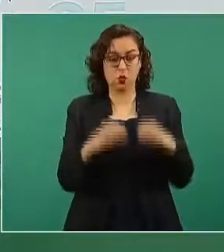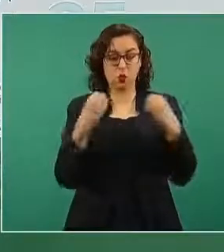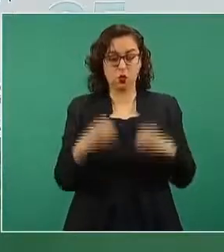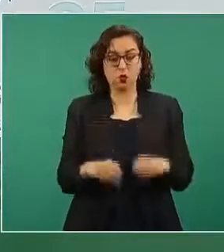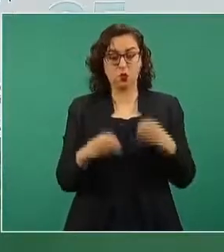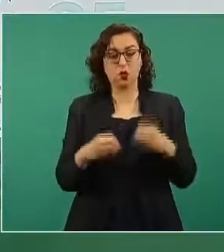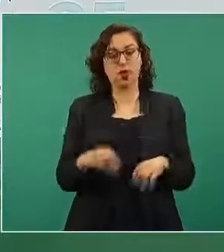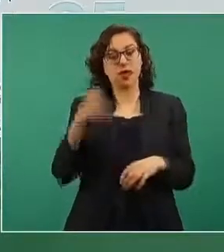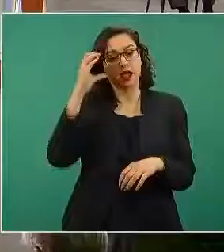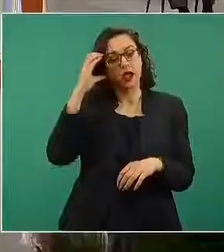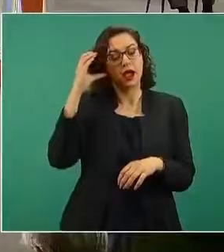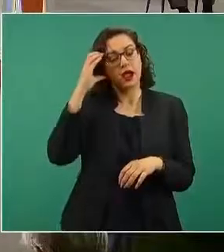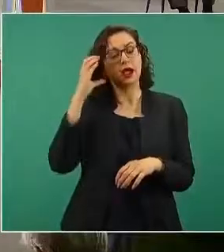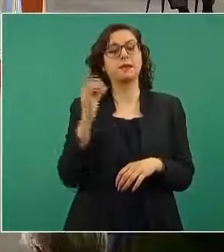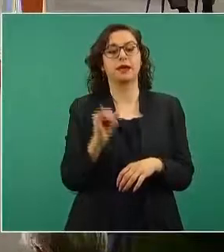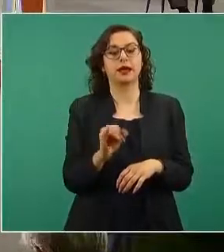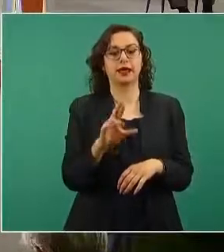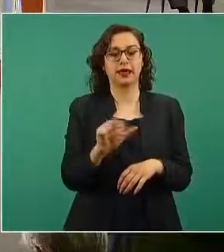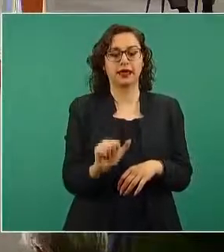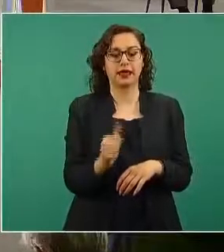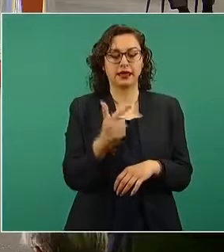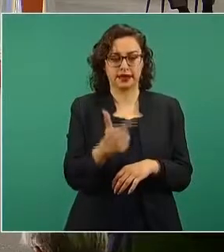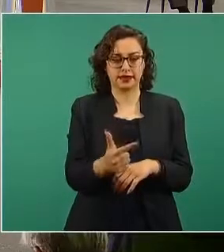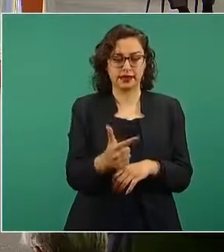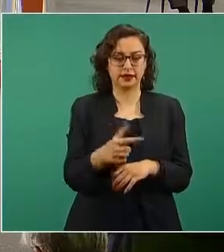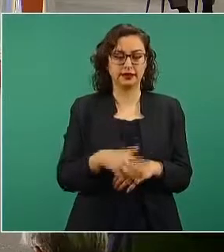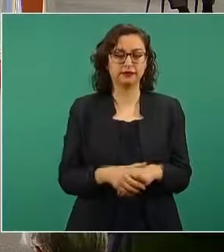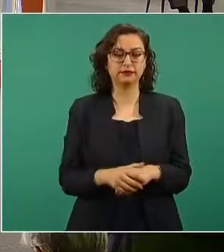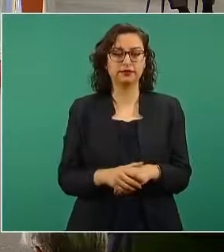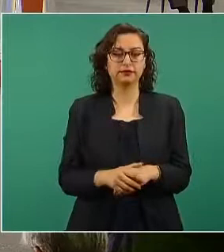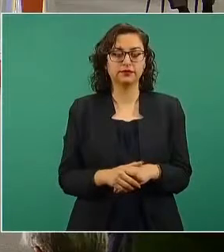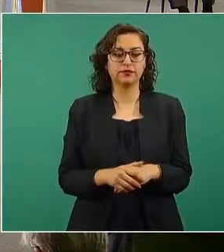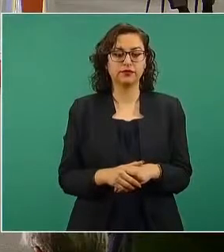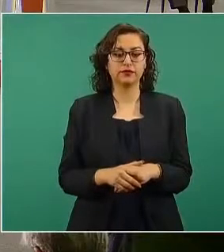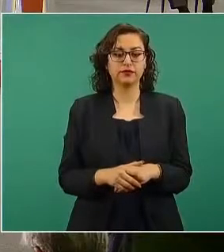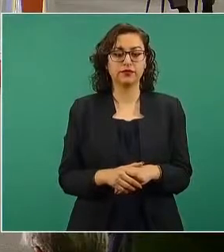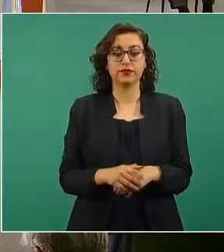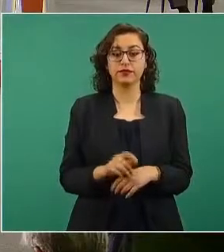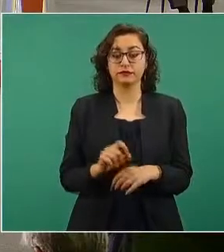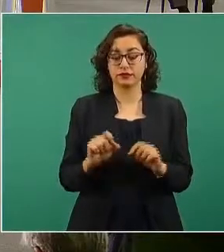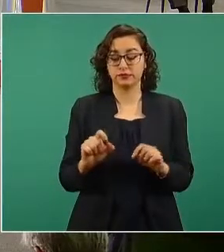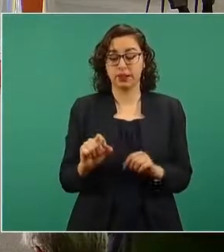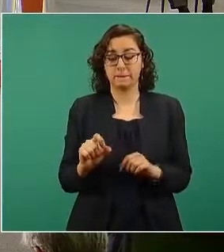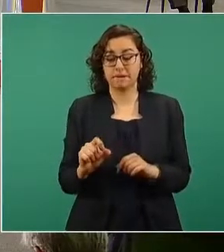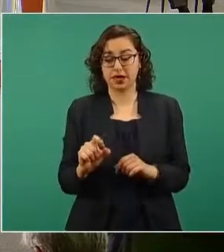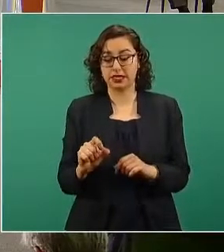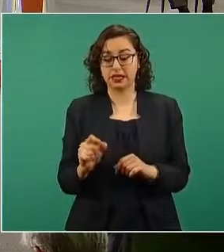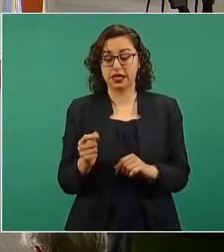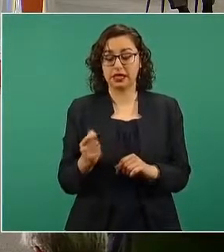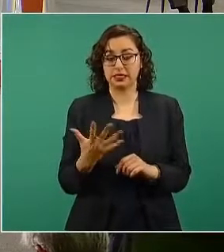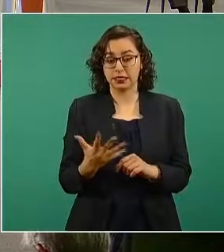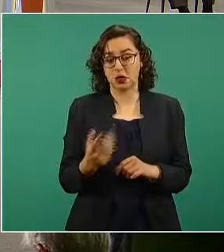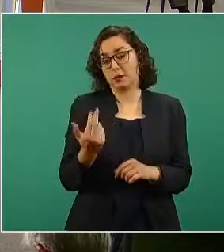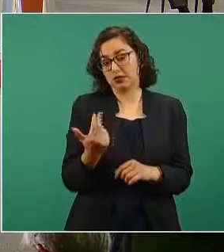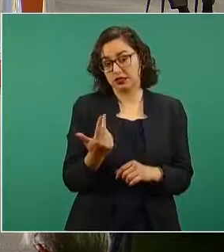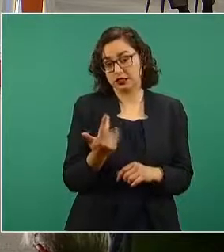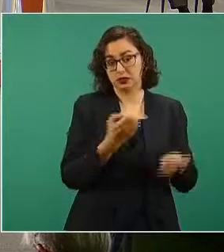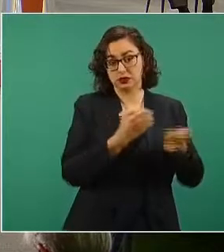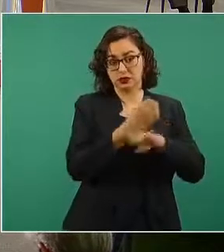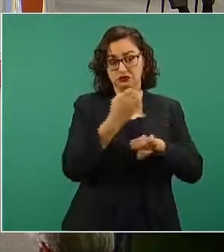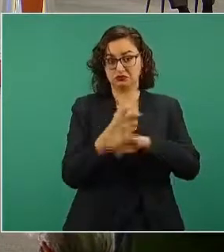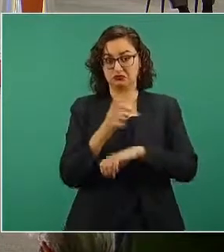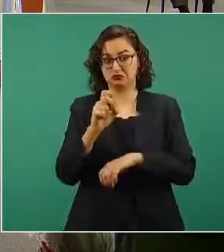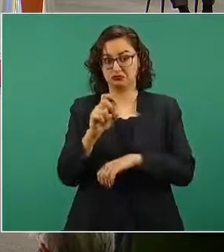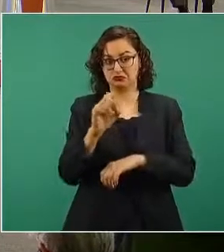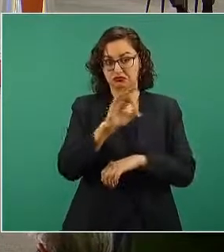las camas destinadas a infección respiratoria aguda, pero 25 están en menos de 30%. Y finalmente,